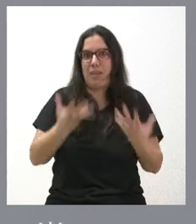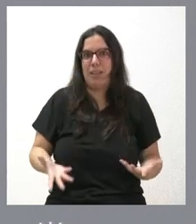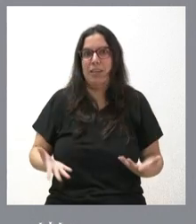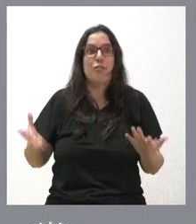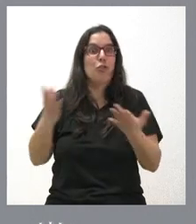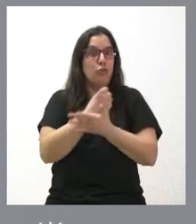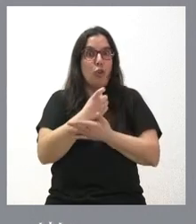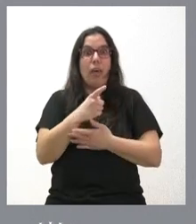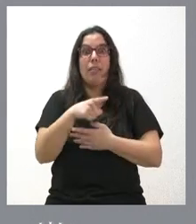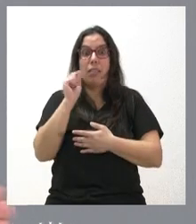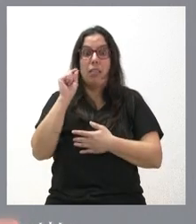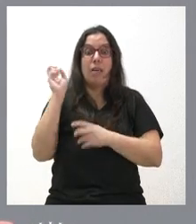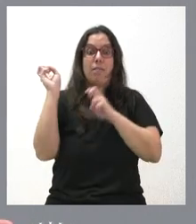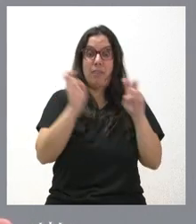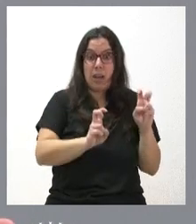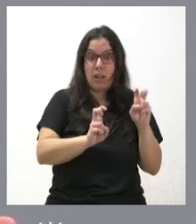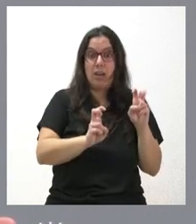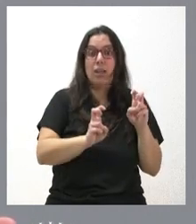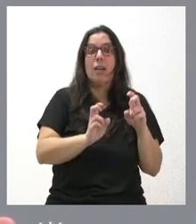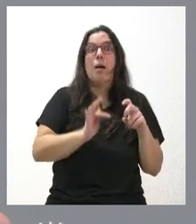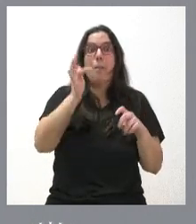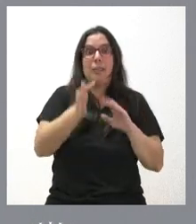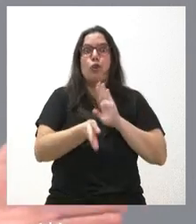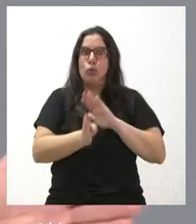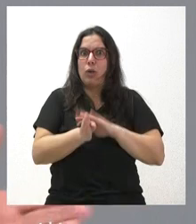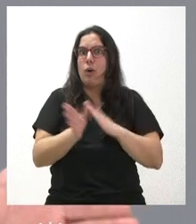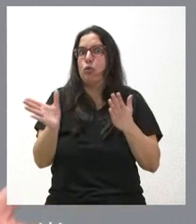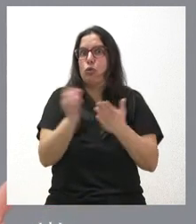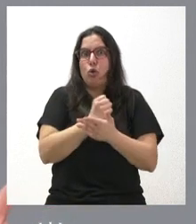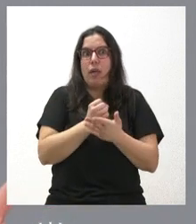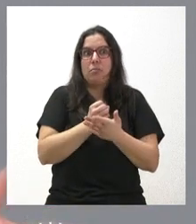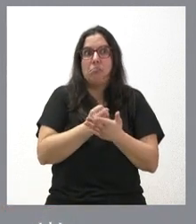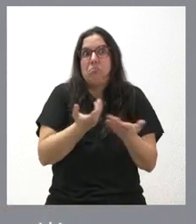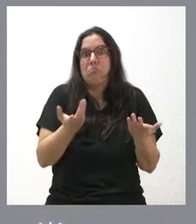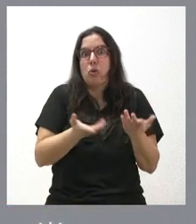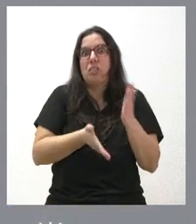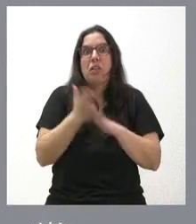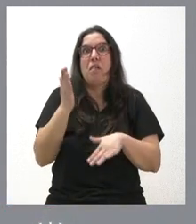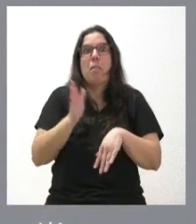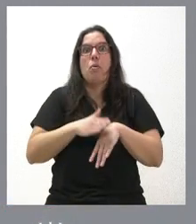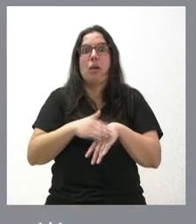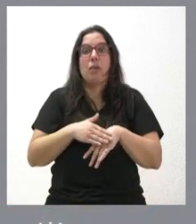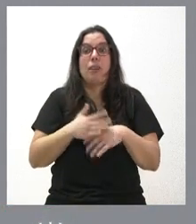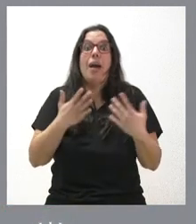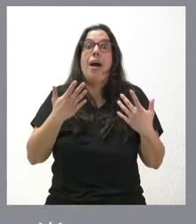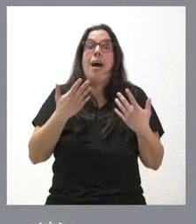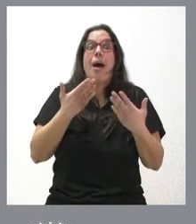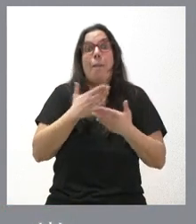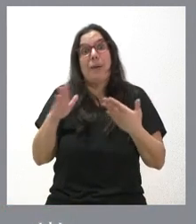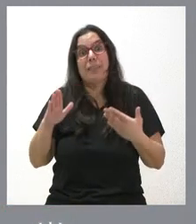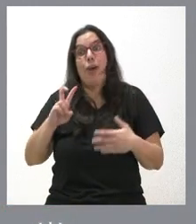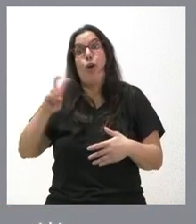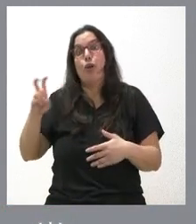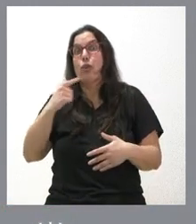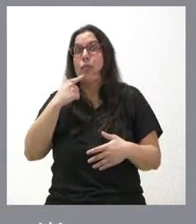decidido venir aquí y todas han decidido seguir aquí no hay ningún motivo para que se vayan savo que venga ahora alguien y cambie las reglas de juego